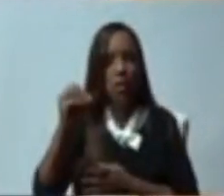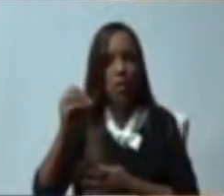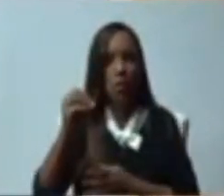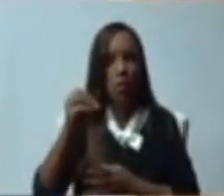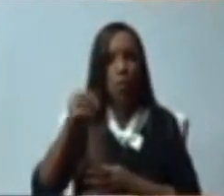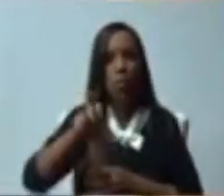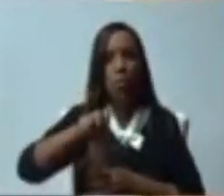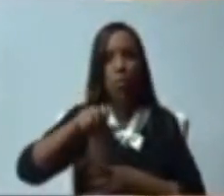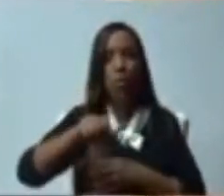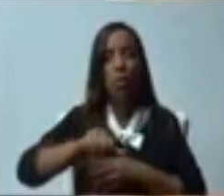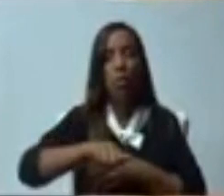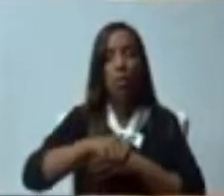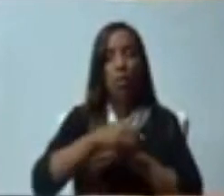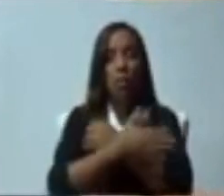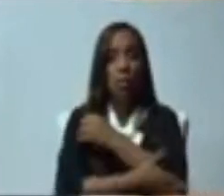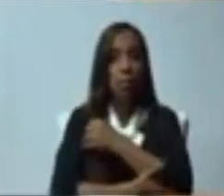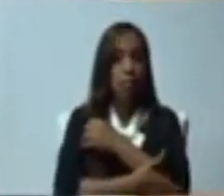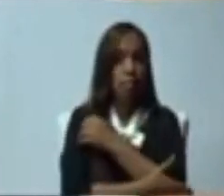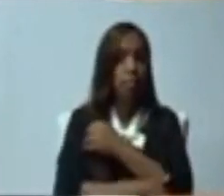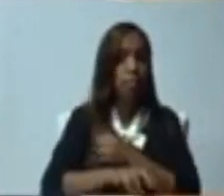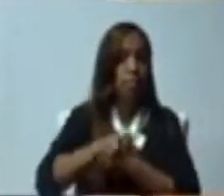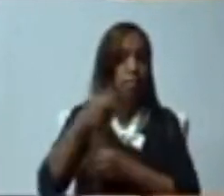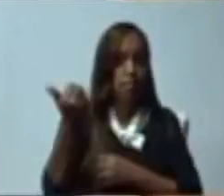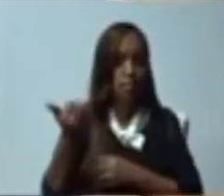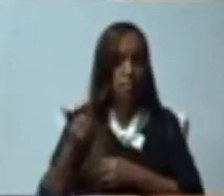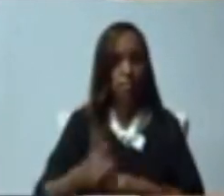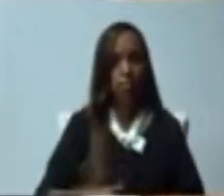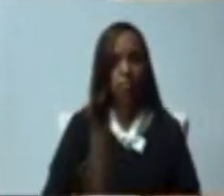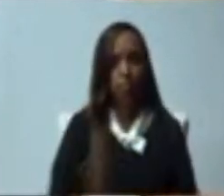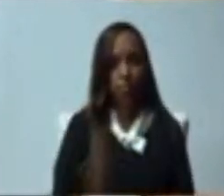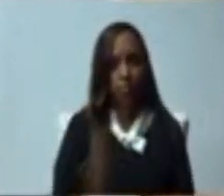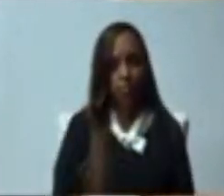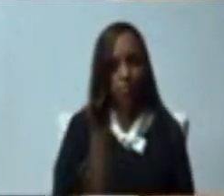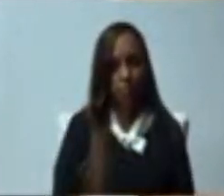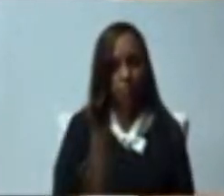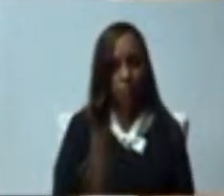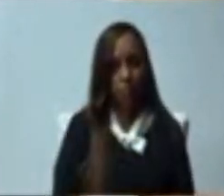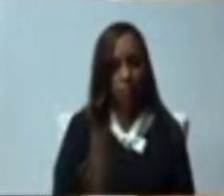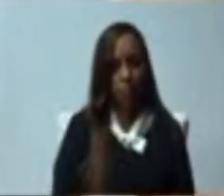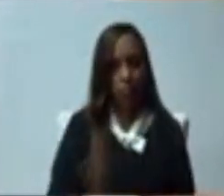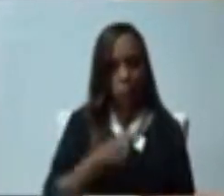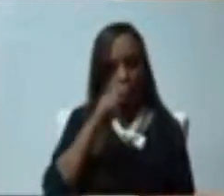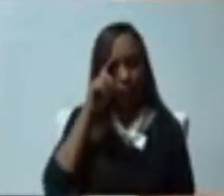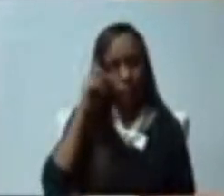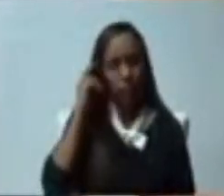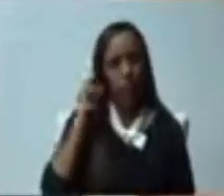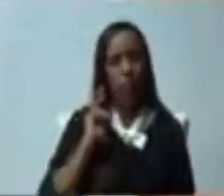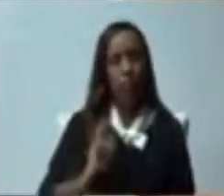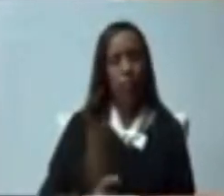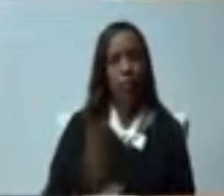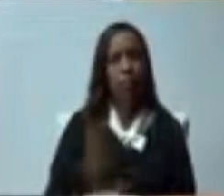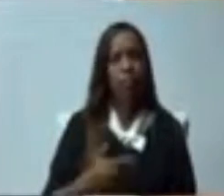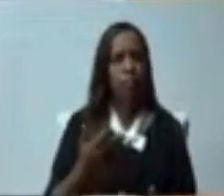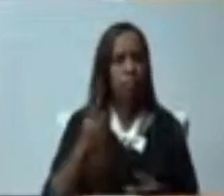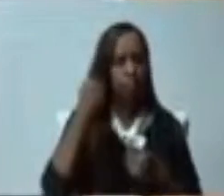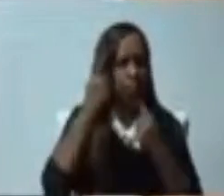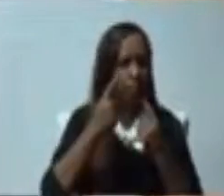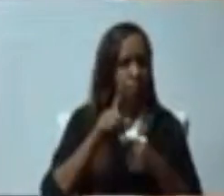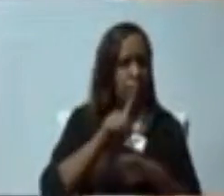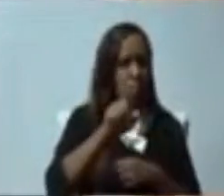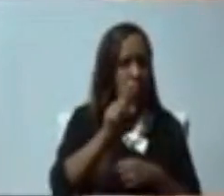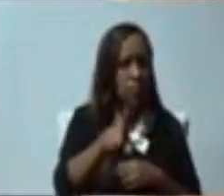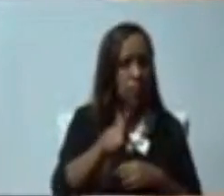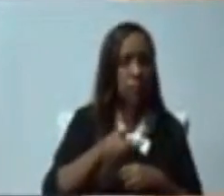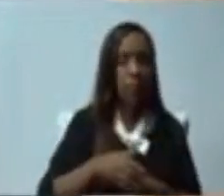la República Dominicana se convirtió en el principal país en toda América